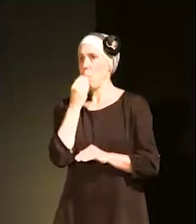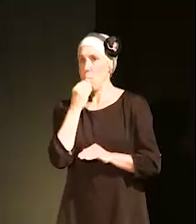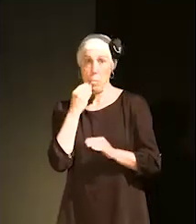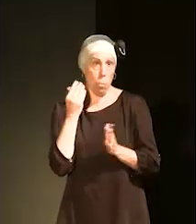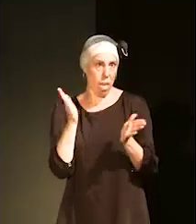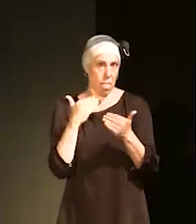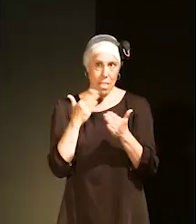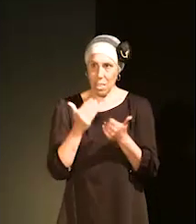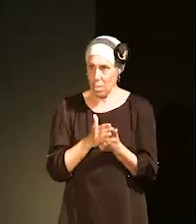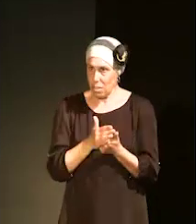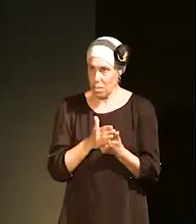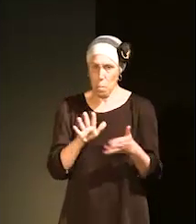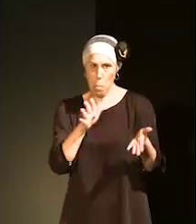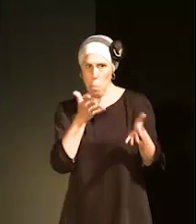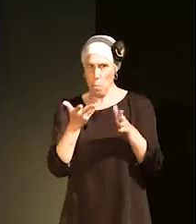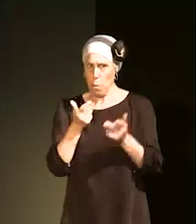el